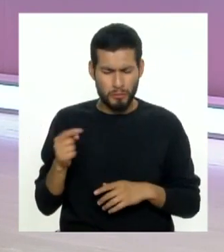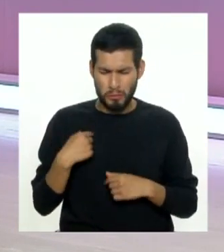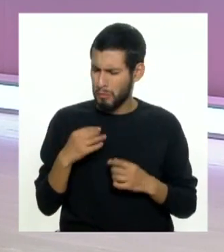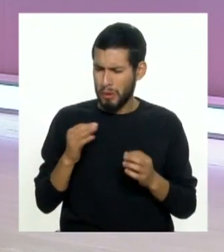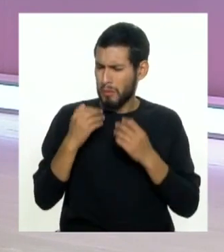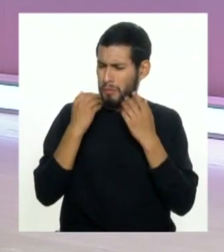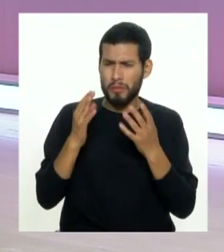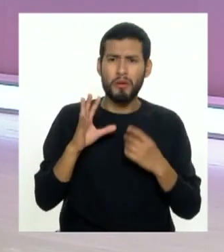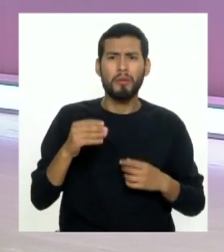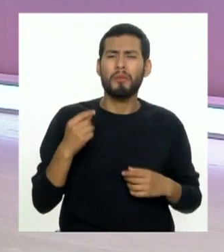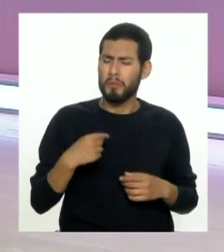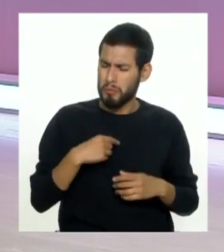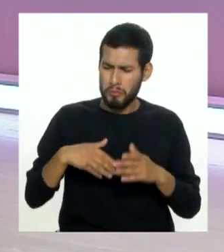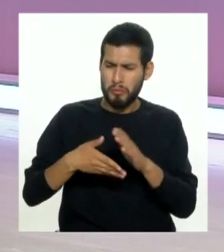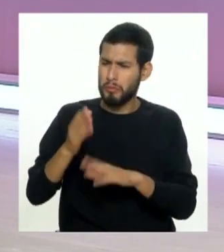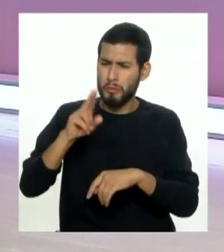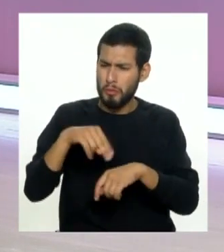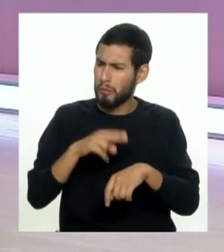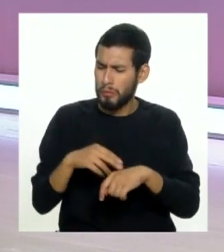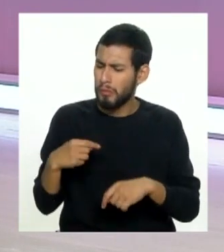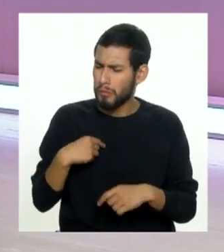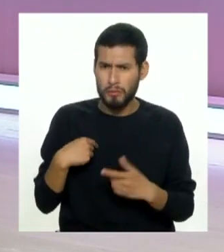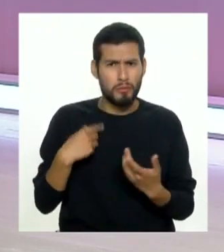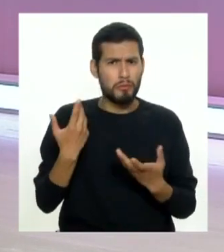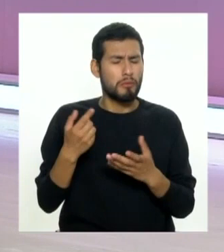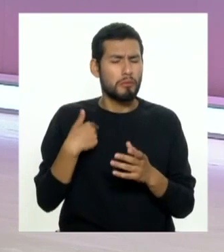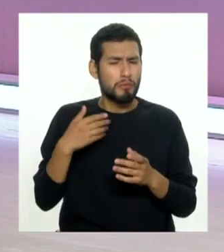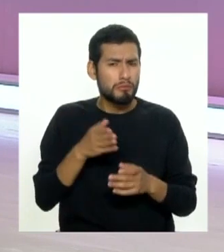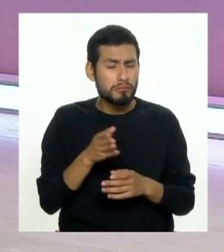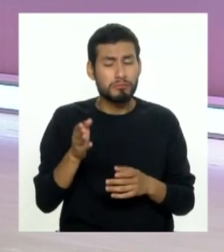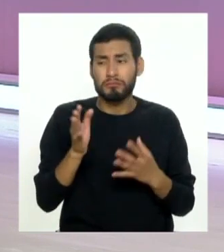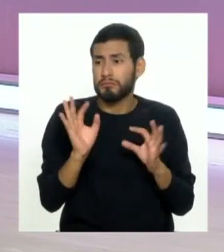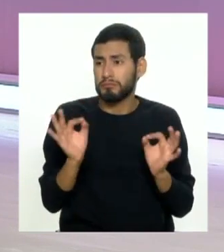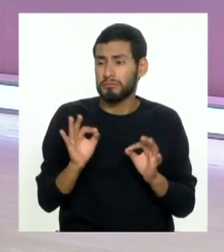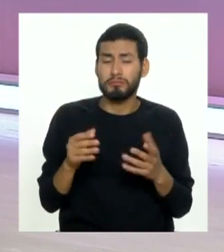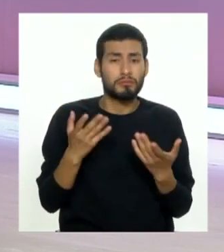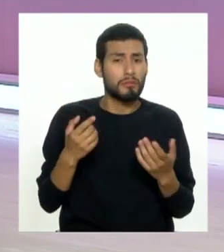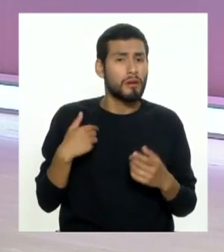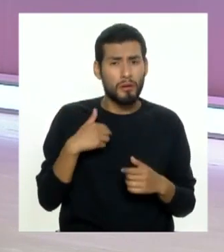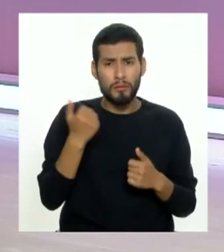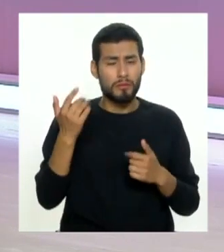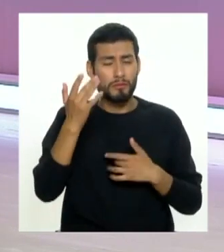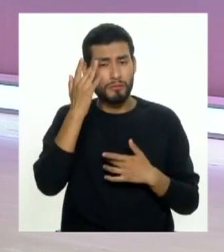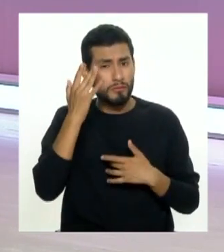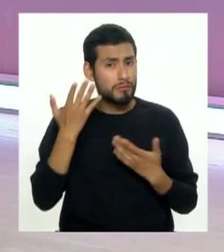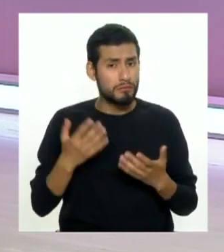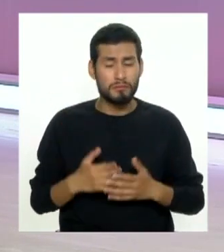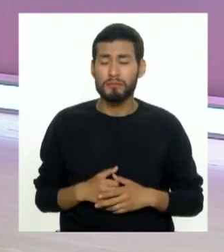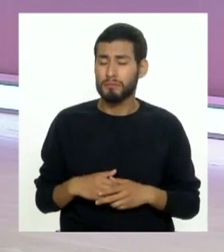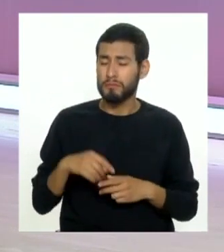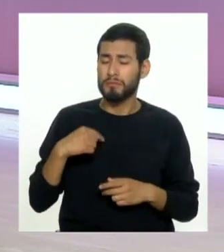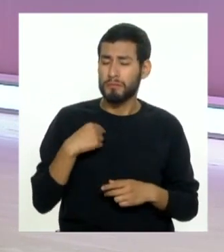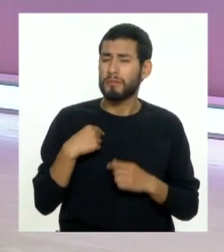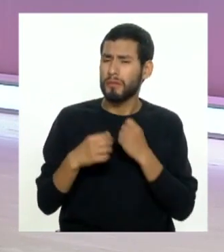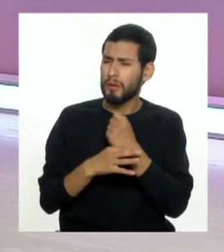vergüenza, porque es algo normal, como una fiebre, como un resfrío, como una alergia, como cualquier otra enfermedad. Claro, ¿no? Que sí, el doctor, Olinda. Ahí donde trabaja el doctor,